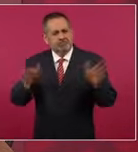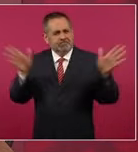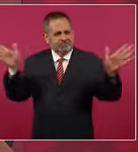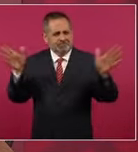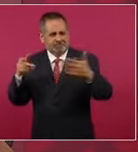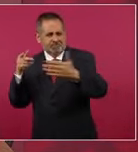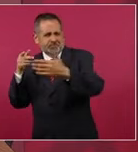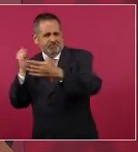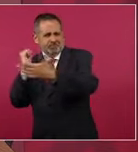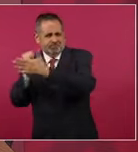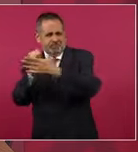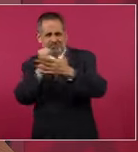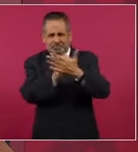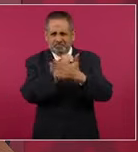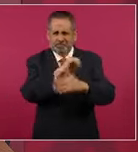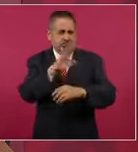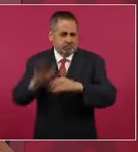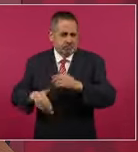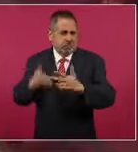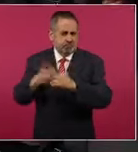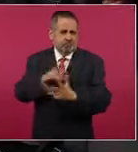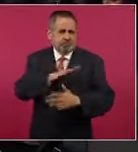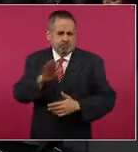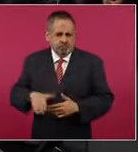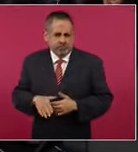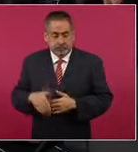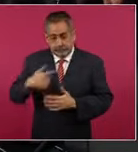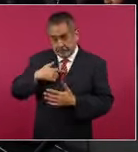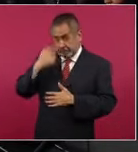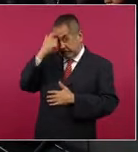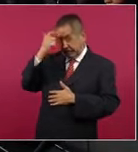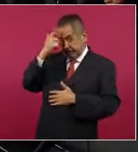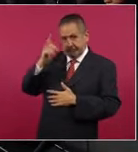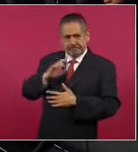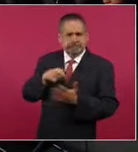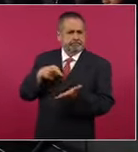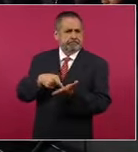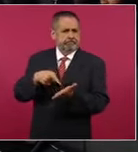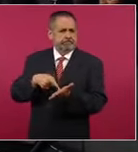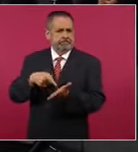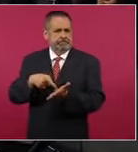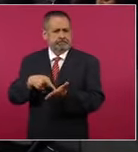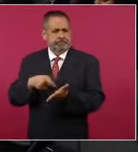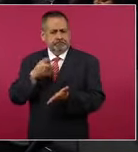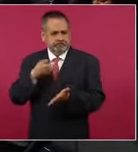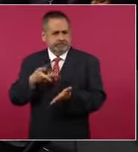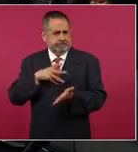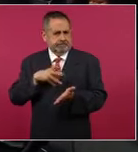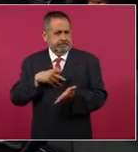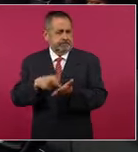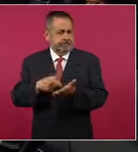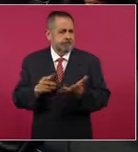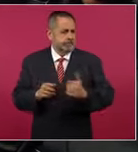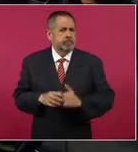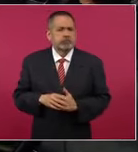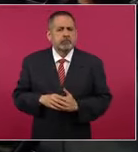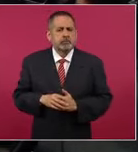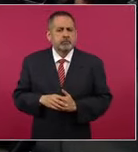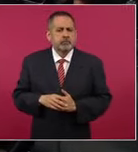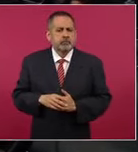es invención. está